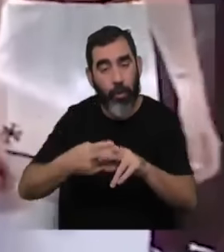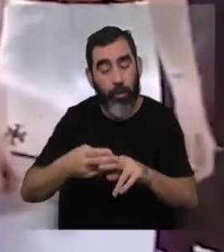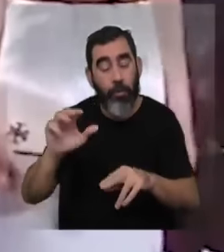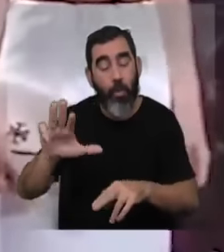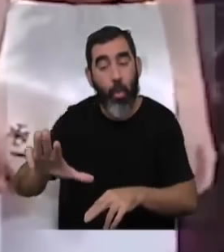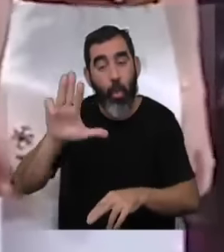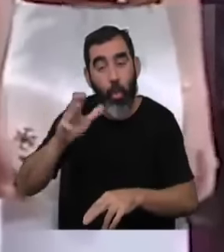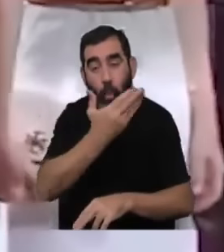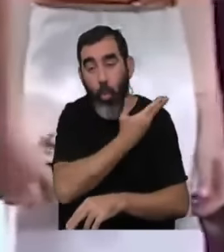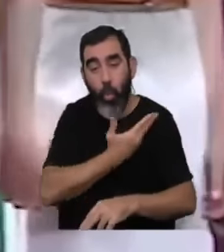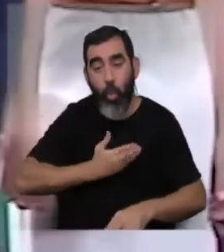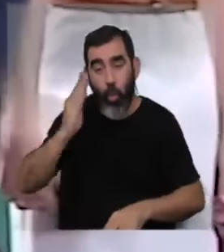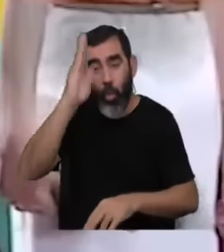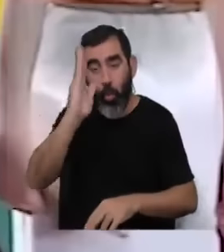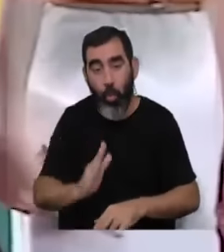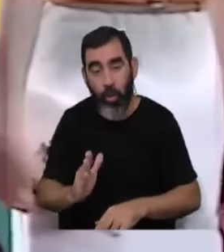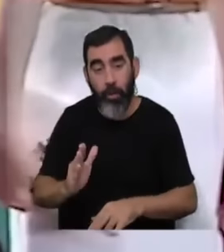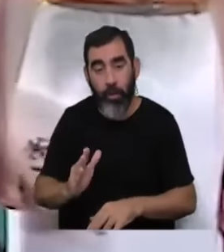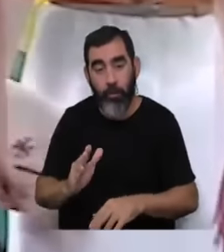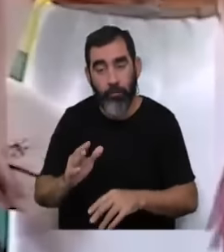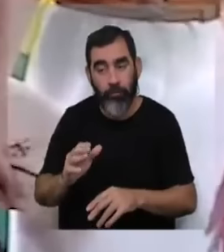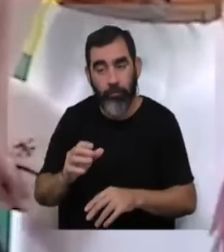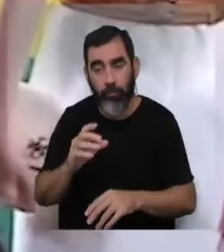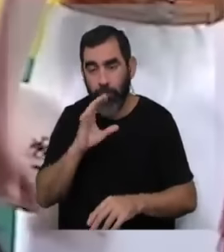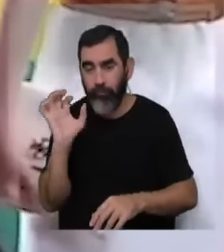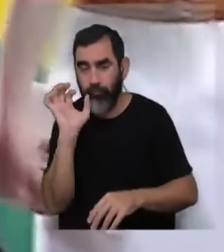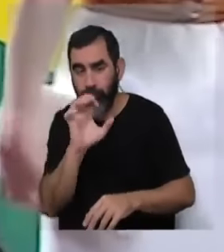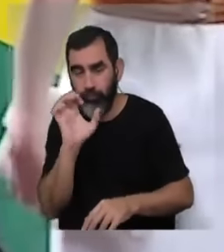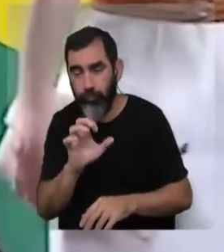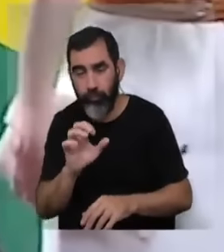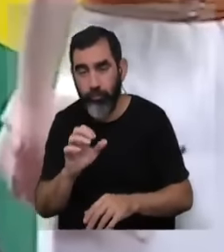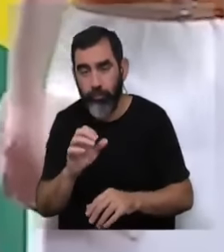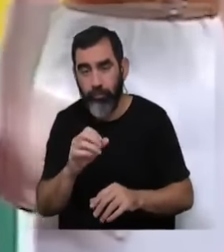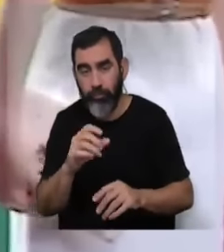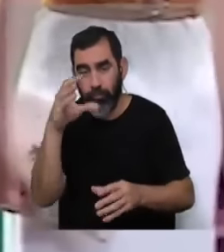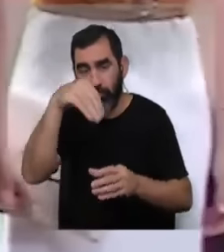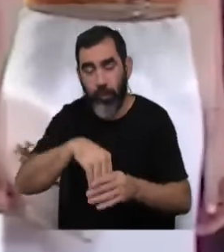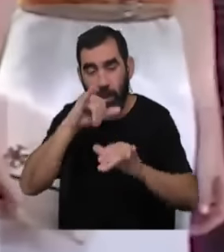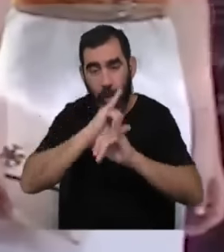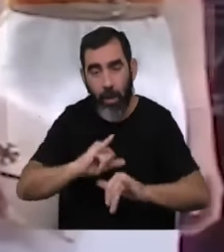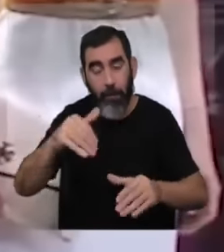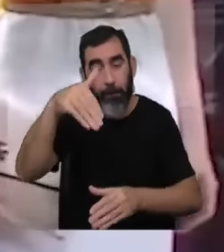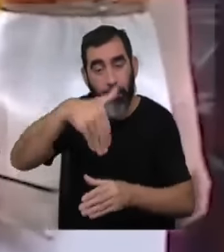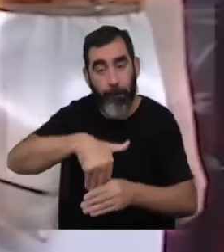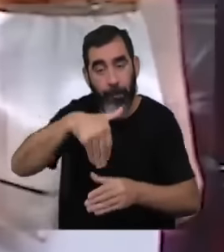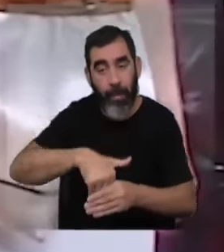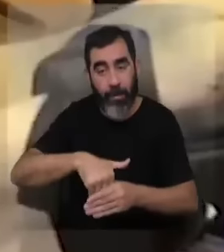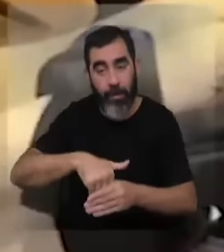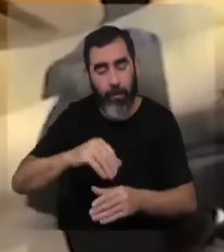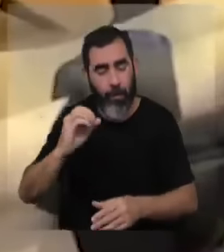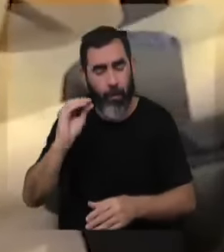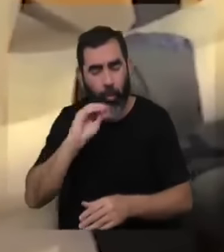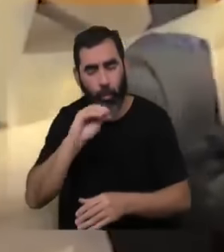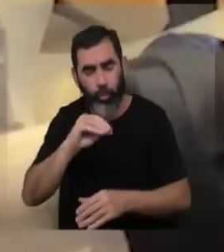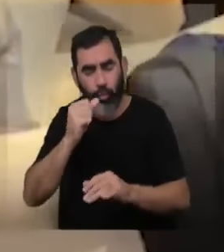el presidente brasileño y dijo que luego de las agresiones de Lula en especial su fuerte interferencia en la campaña electoral la más sucia de la